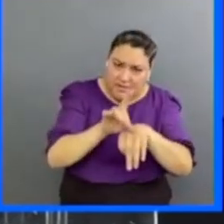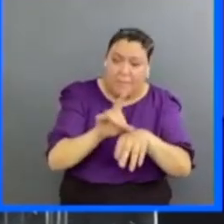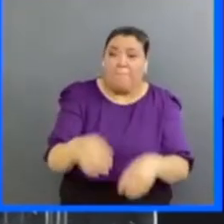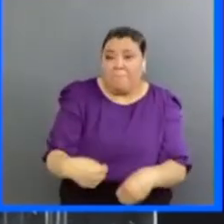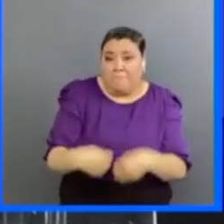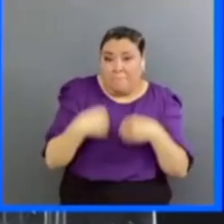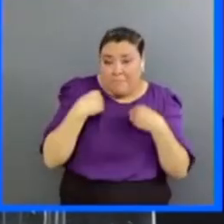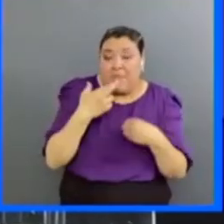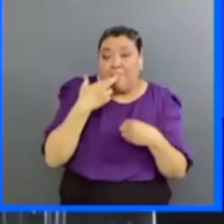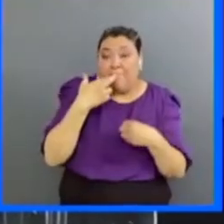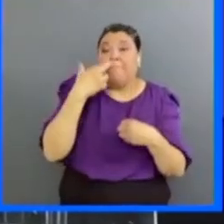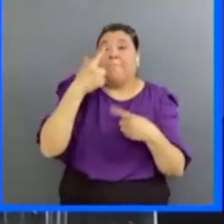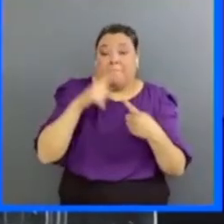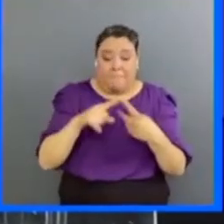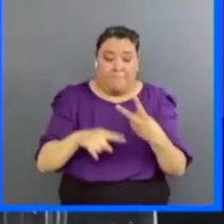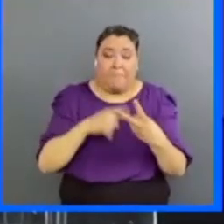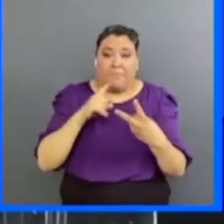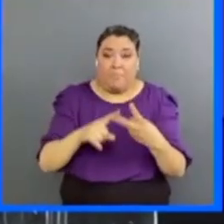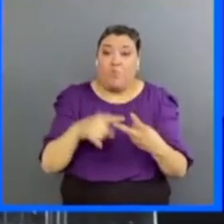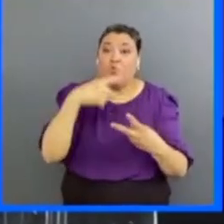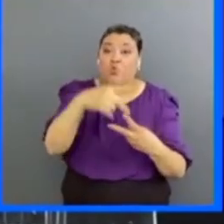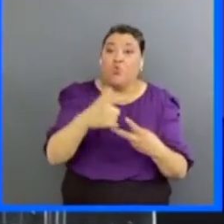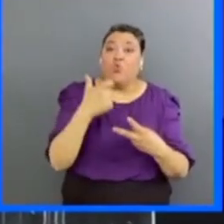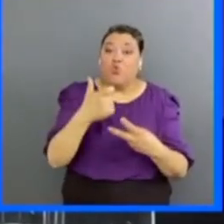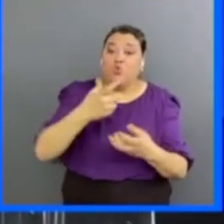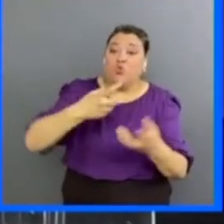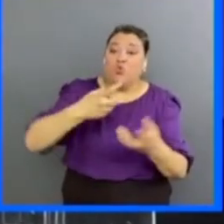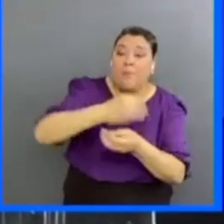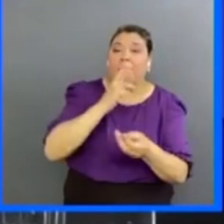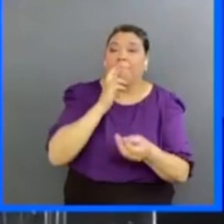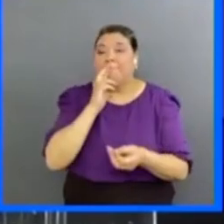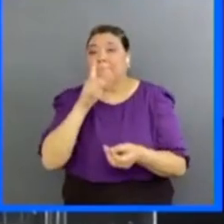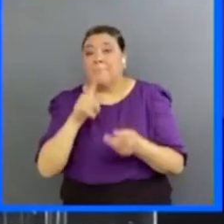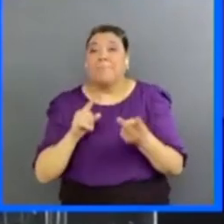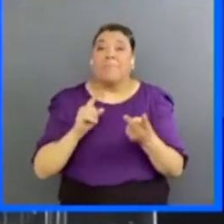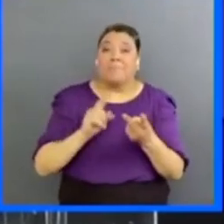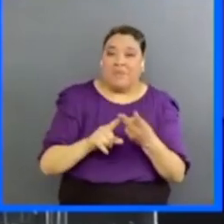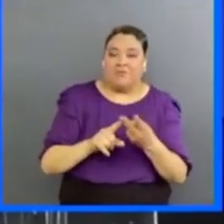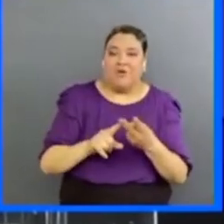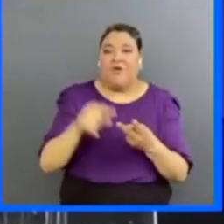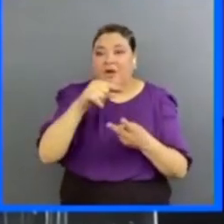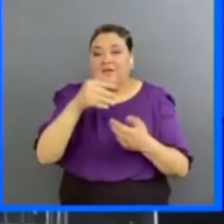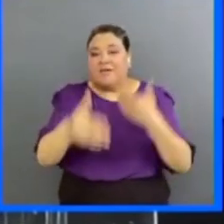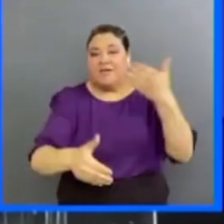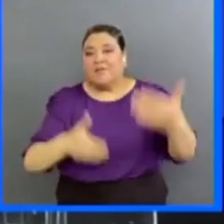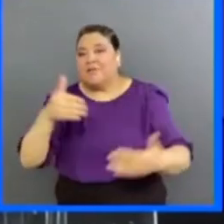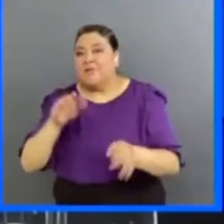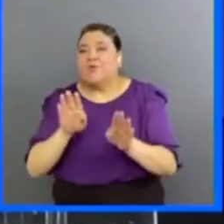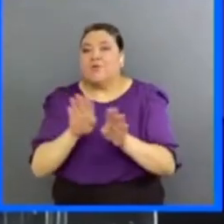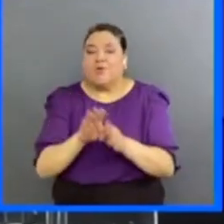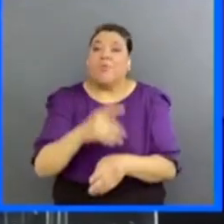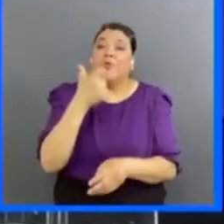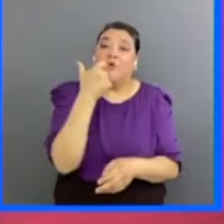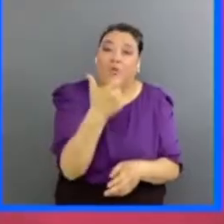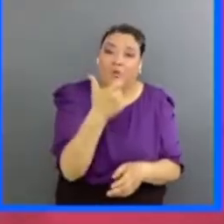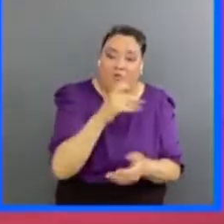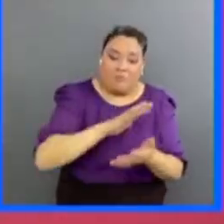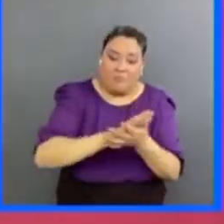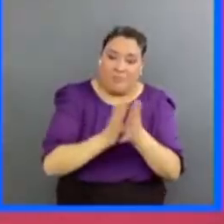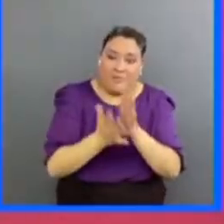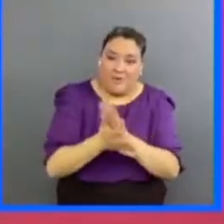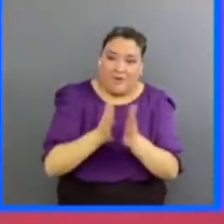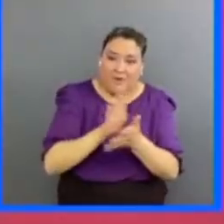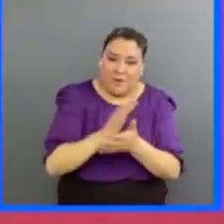e impactar su economía. Y todo esto es un ecosistema que puede apoyar el que el precio de la tortilla eventualmente mejore.